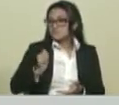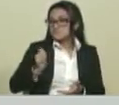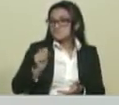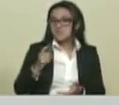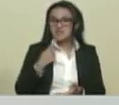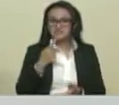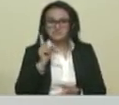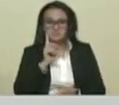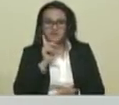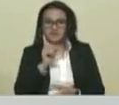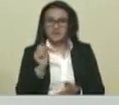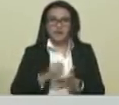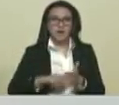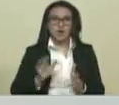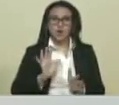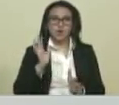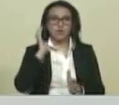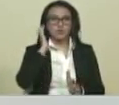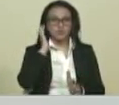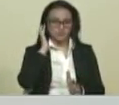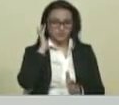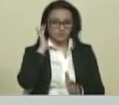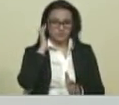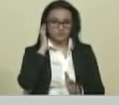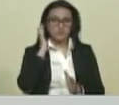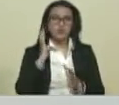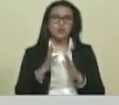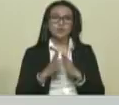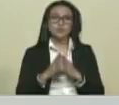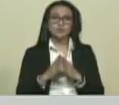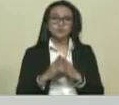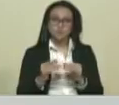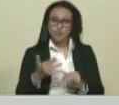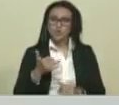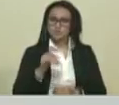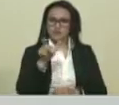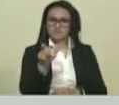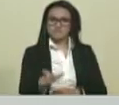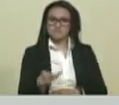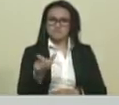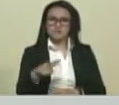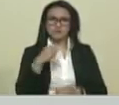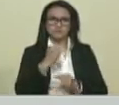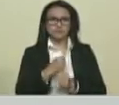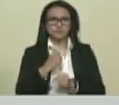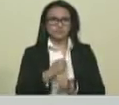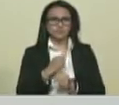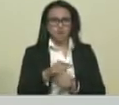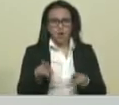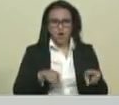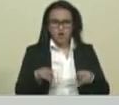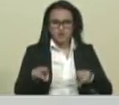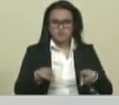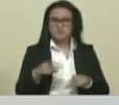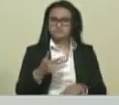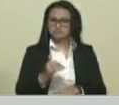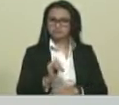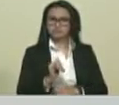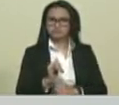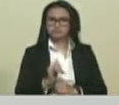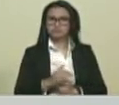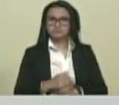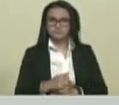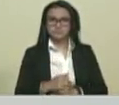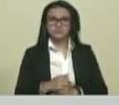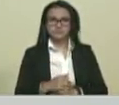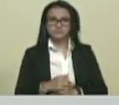una mentira que no está. No, están allí los funcionarios y las funcionarias, están los operadores, los coordinadores del centro de votación y las